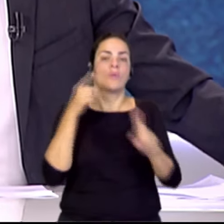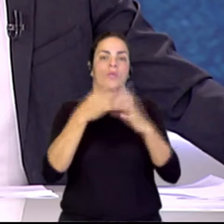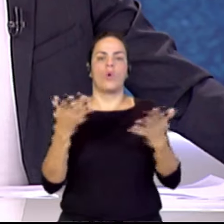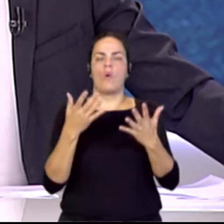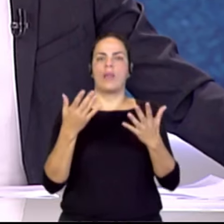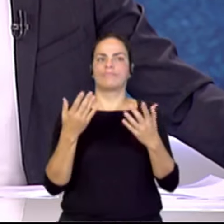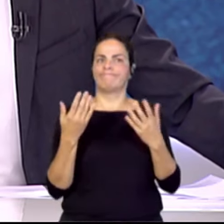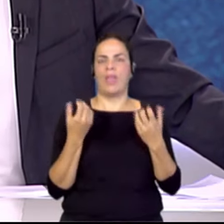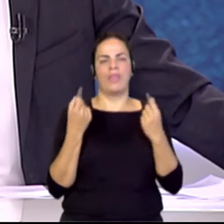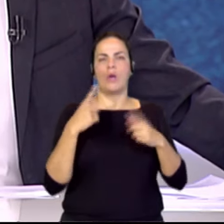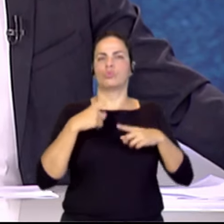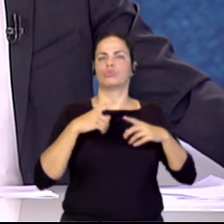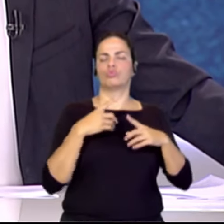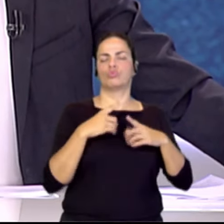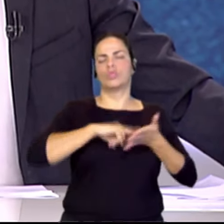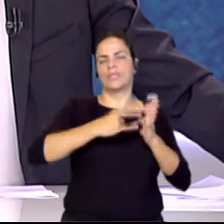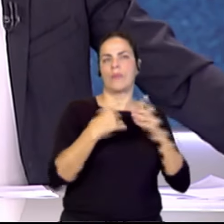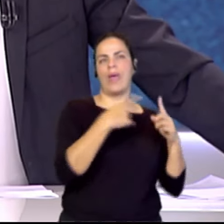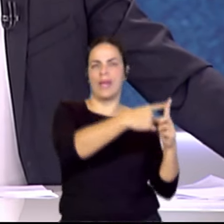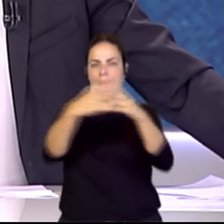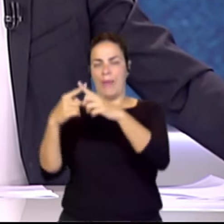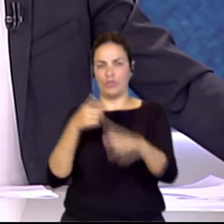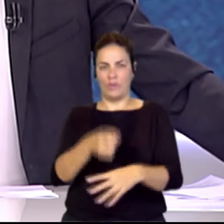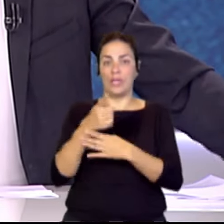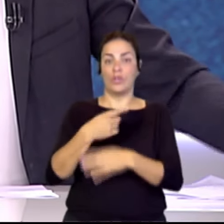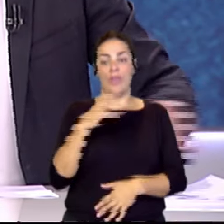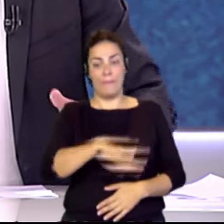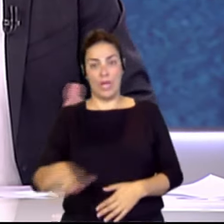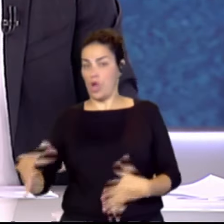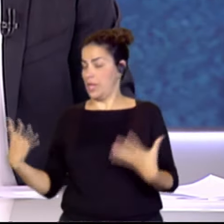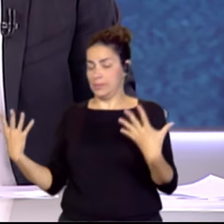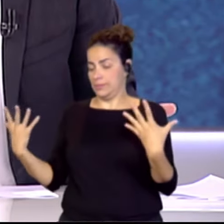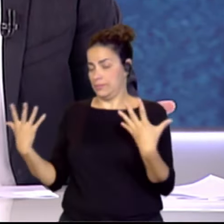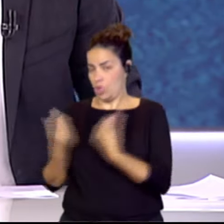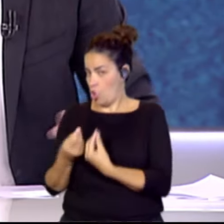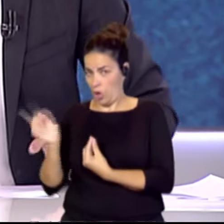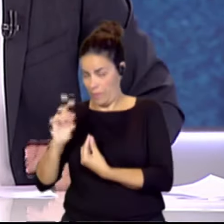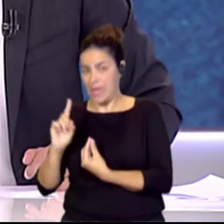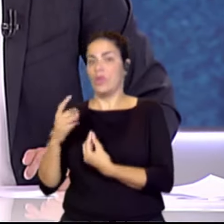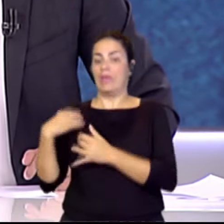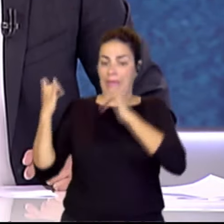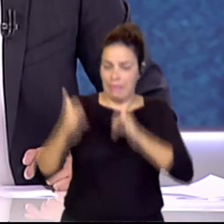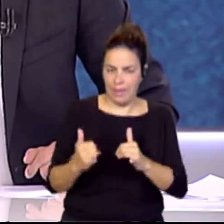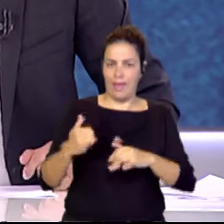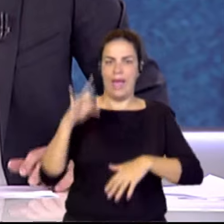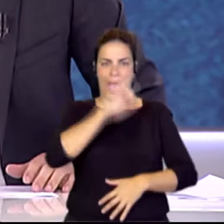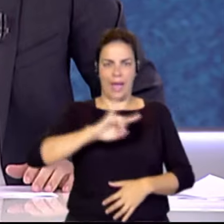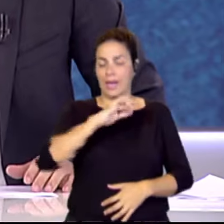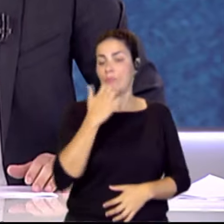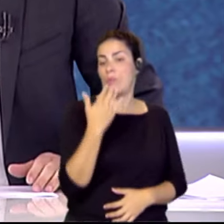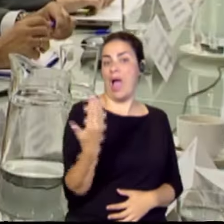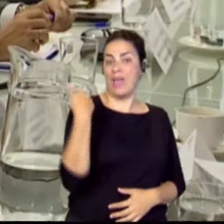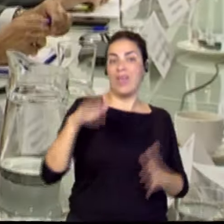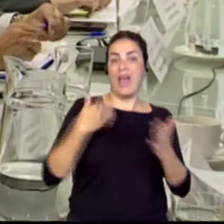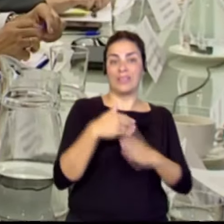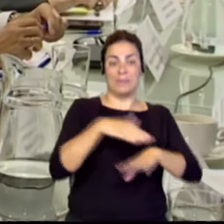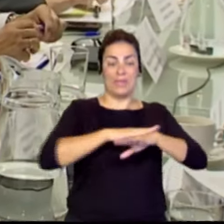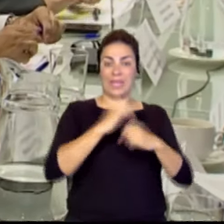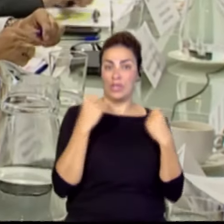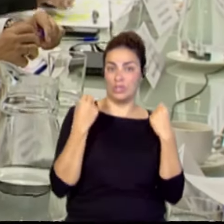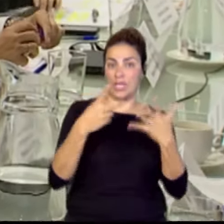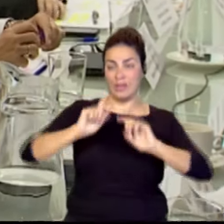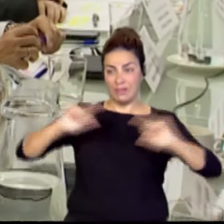de reparto de los menores extranjeros no acompañados que llegan a territorios frontera como Canarias ayer hasta siete ministerios se